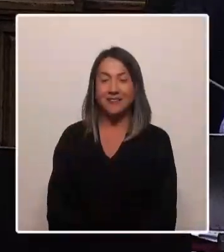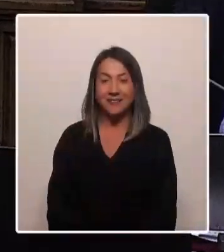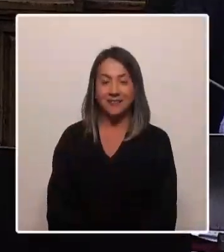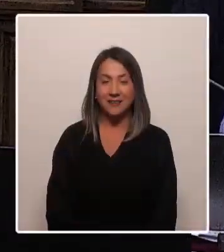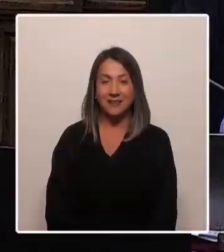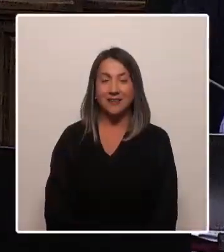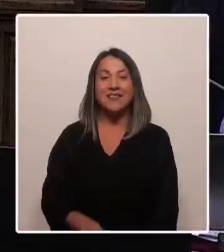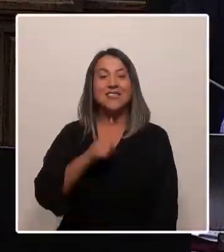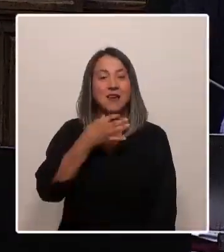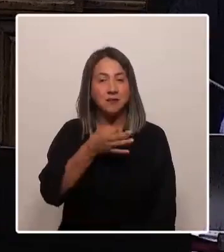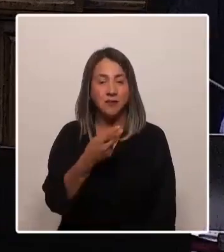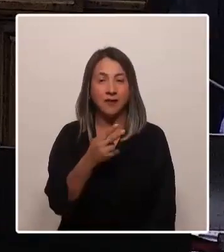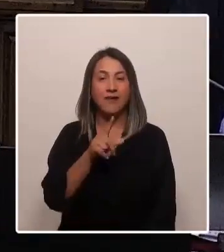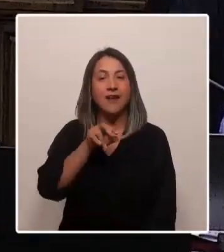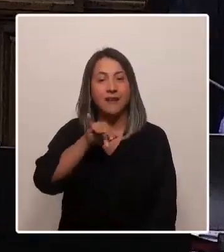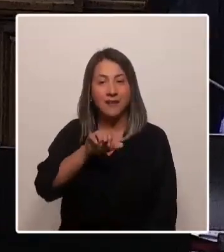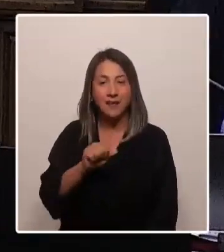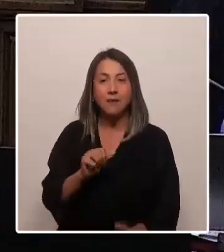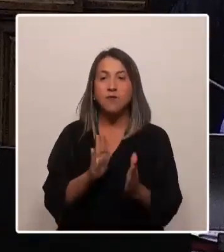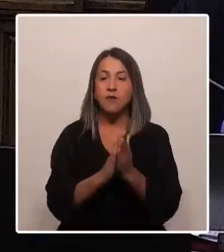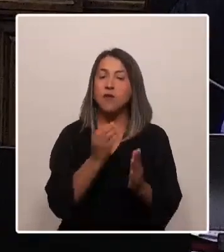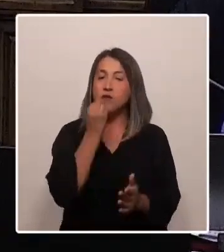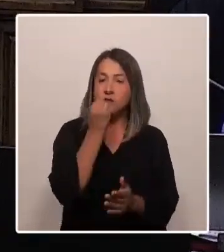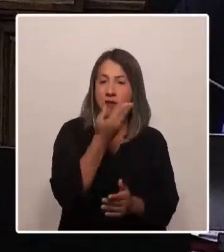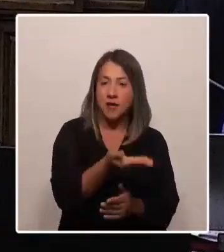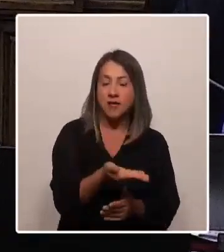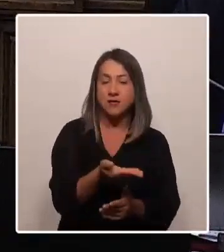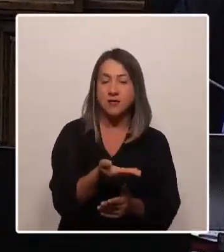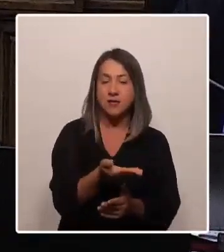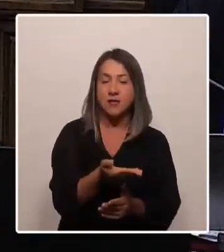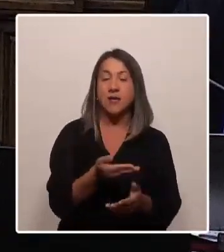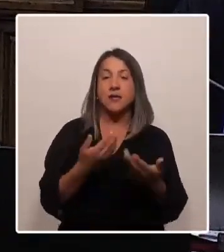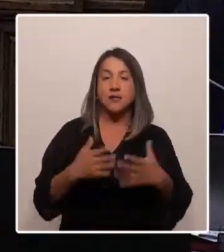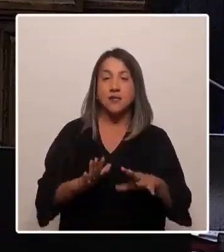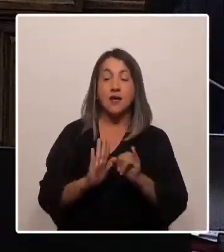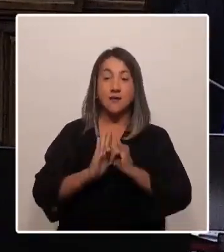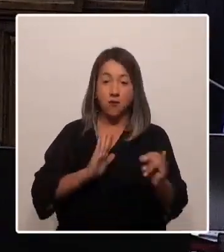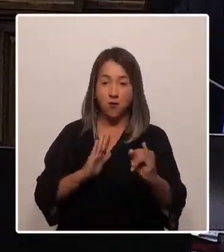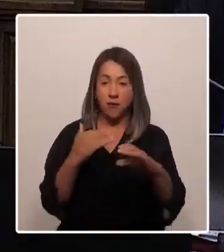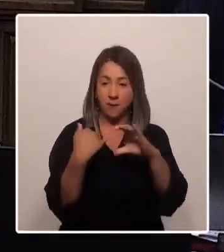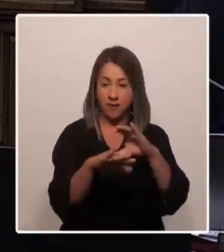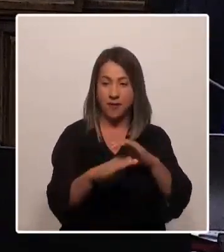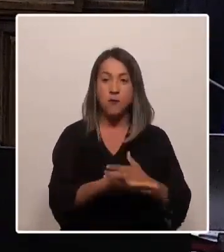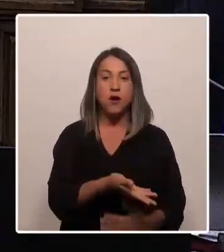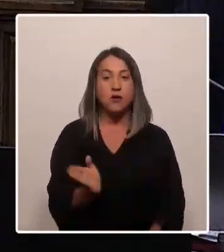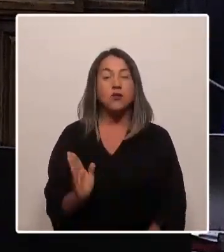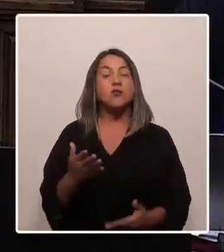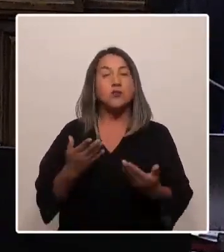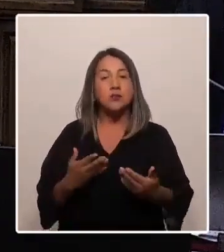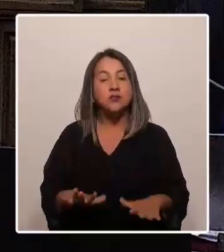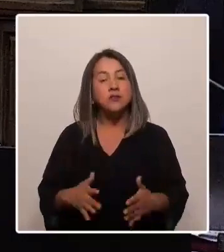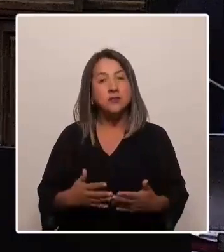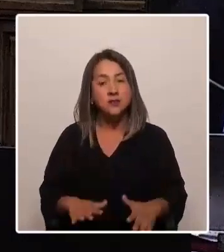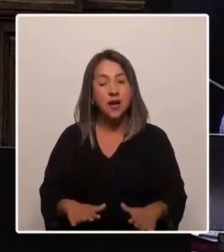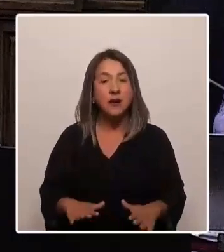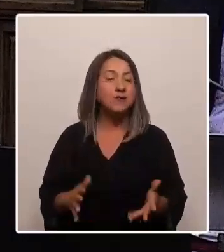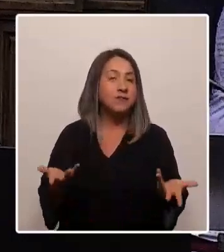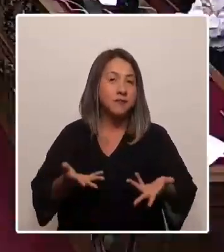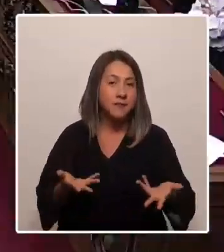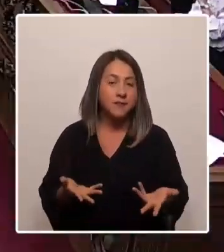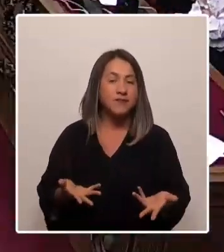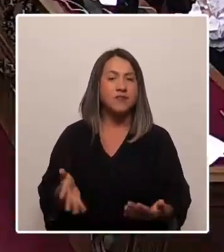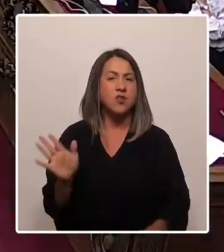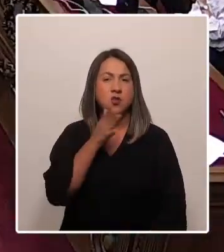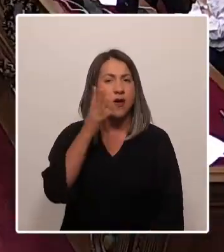Convencional Bessi Gallardo, por favor, remitámonos los informes y por lo demás, no hay iniciativa